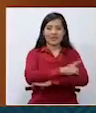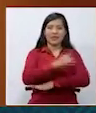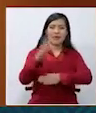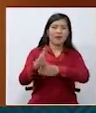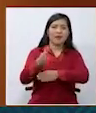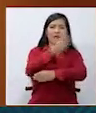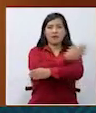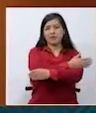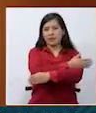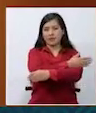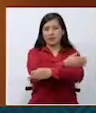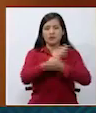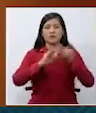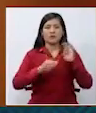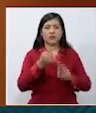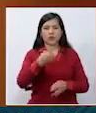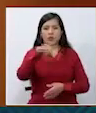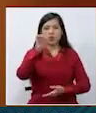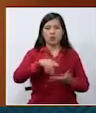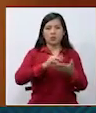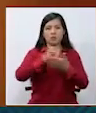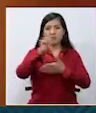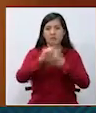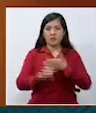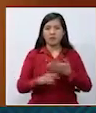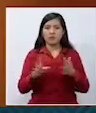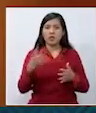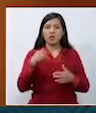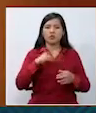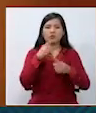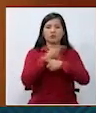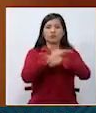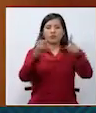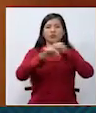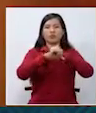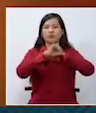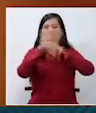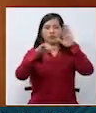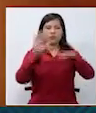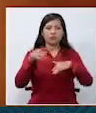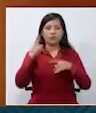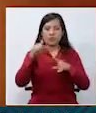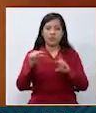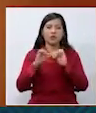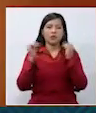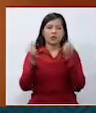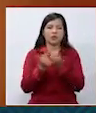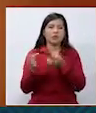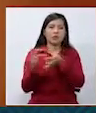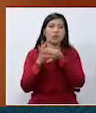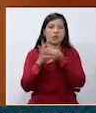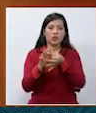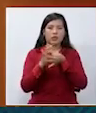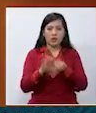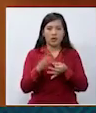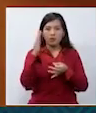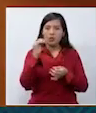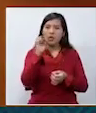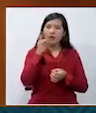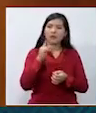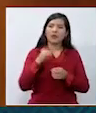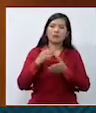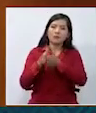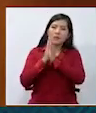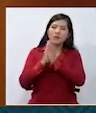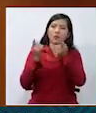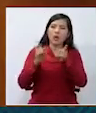anticipación, en fecha 1 de marzo se saca esta convocatoria por el pacto de unidad. Ante la ausencia de Evo Morales,